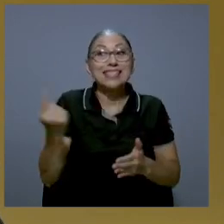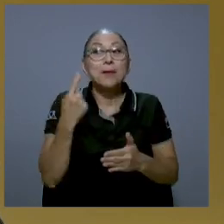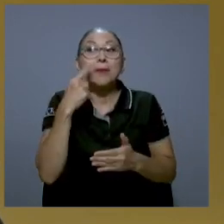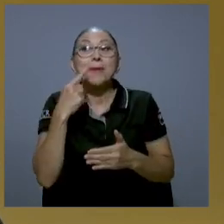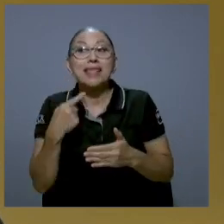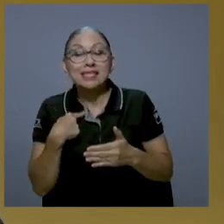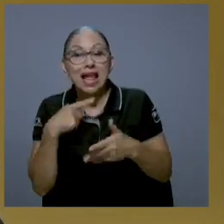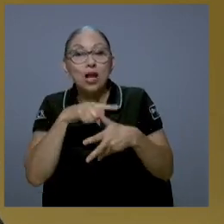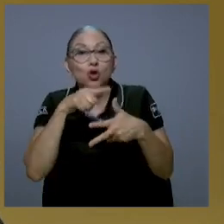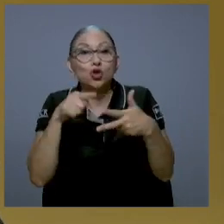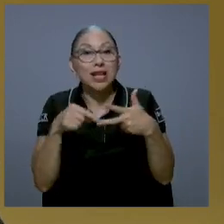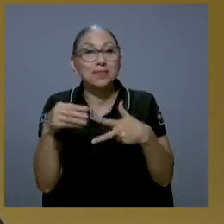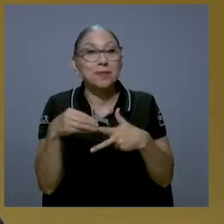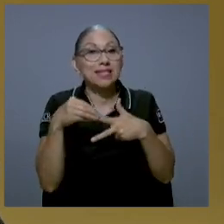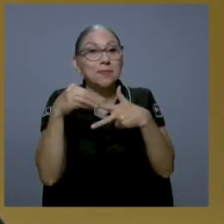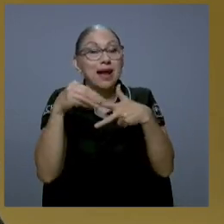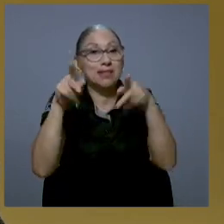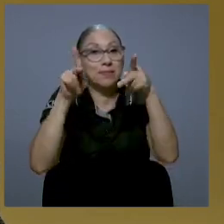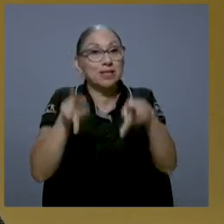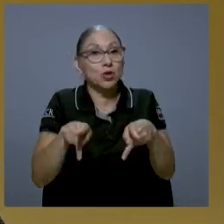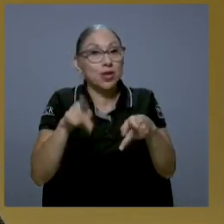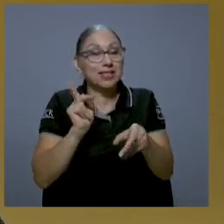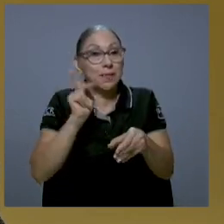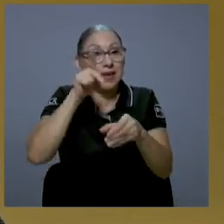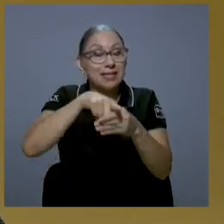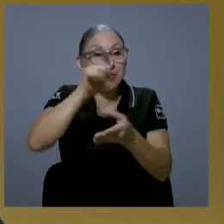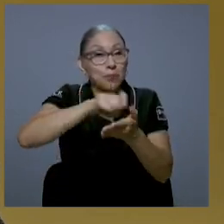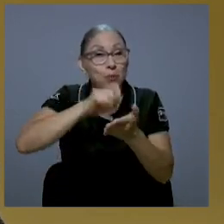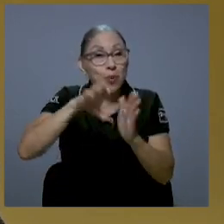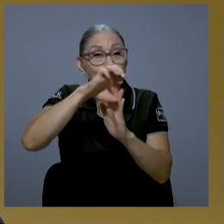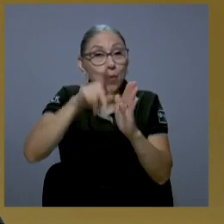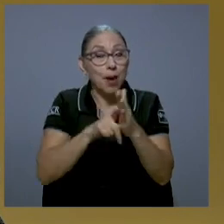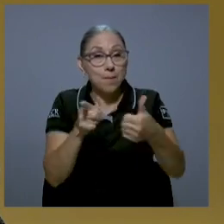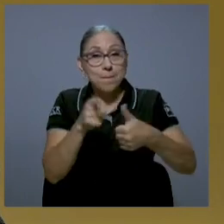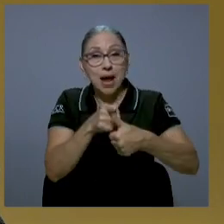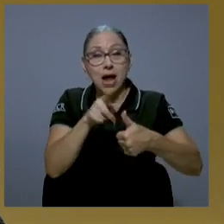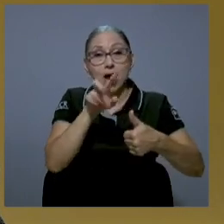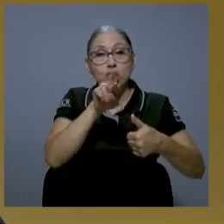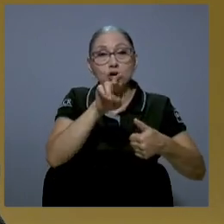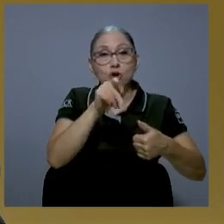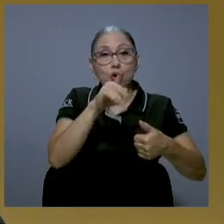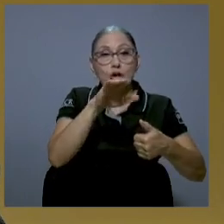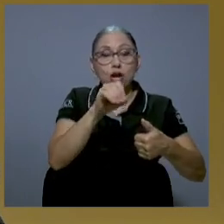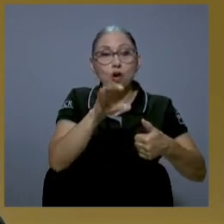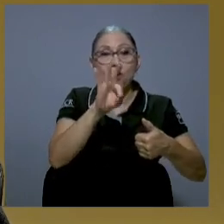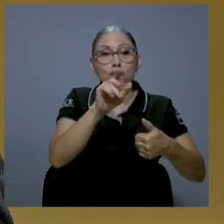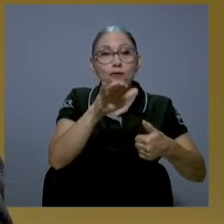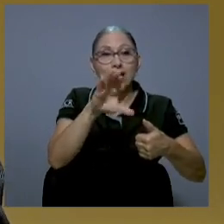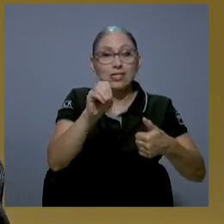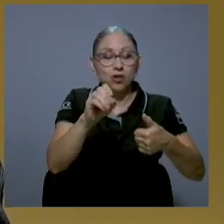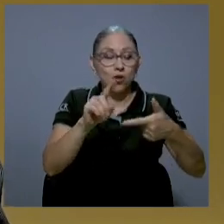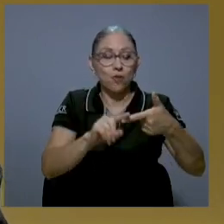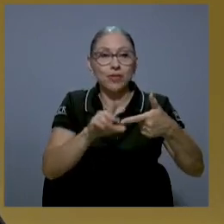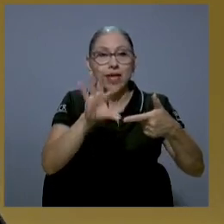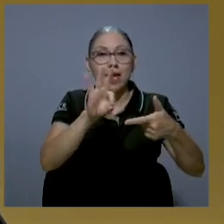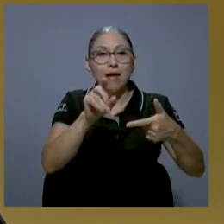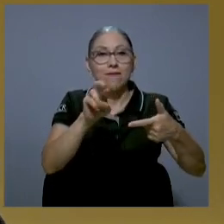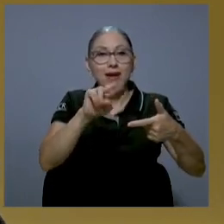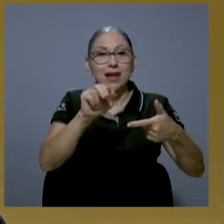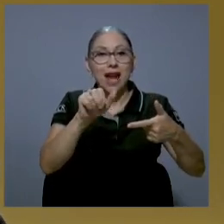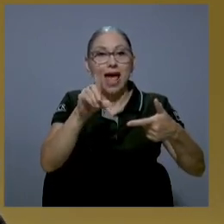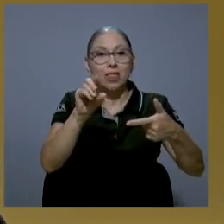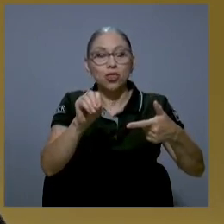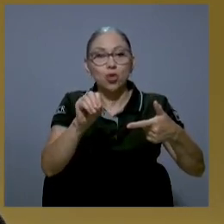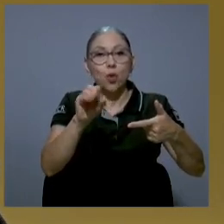sido, en primer lugar, Rodrigo Facio, en segundo lugar, don Fernando Baudil Solera, que fue rector de la